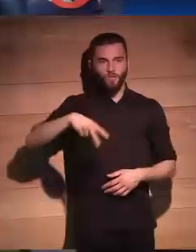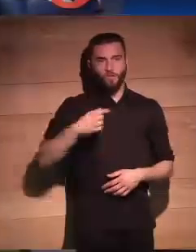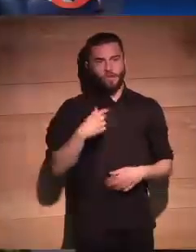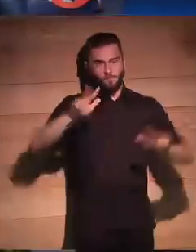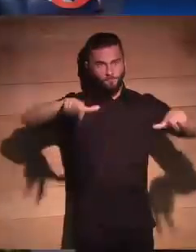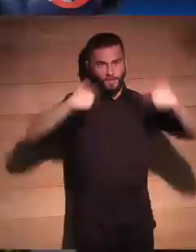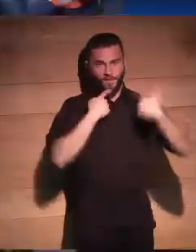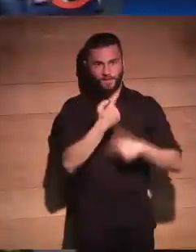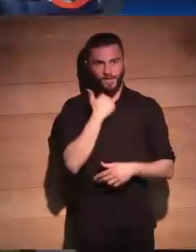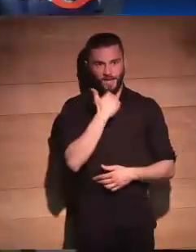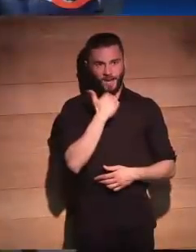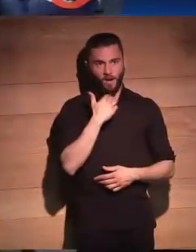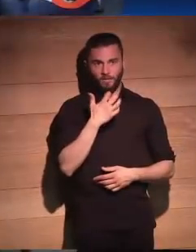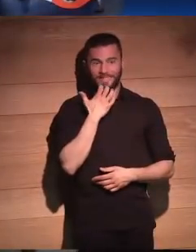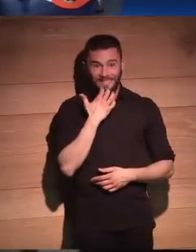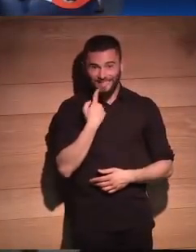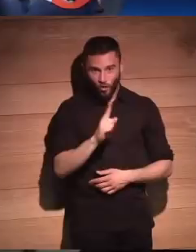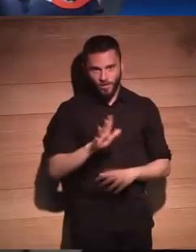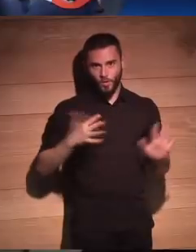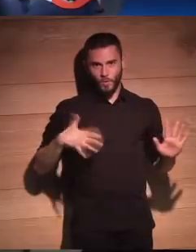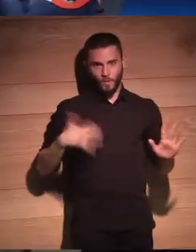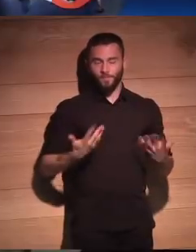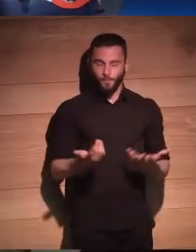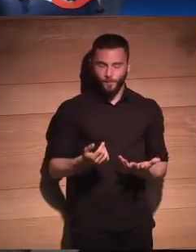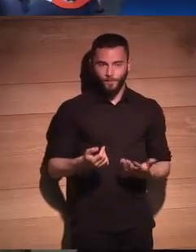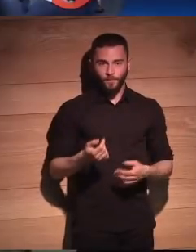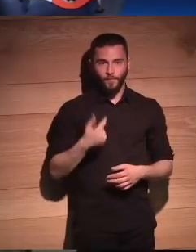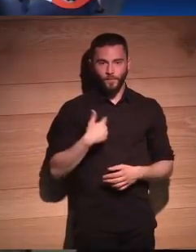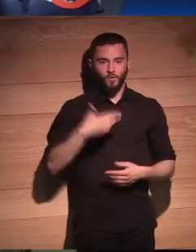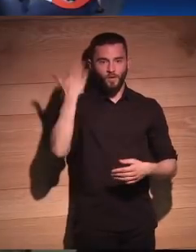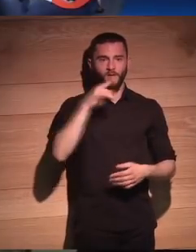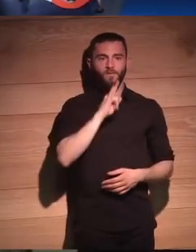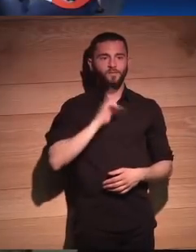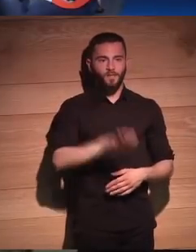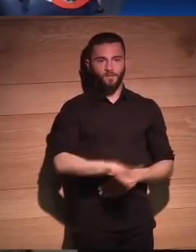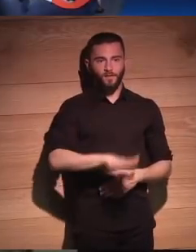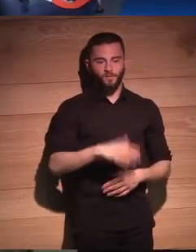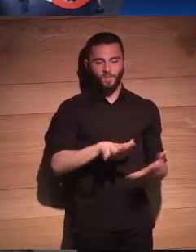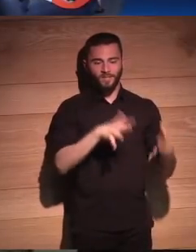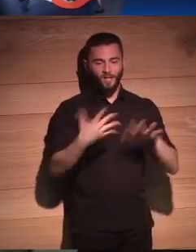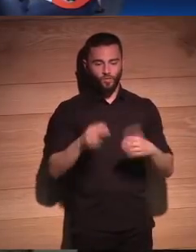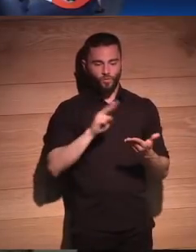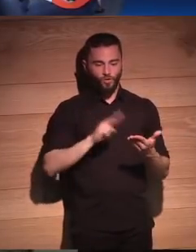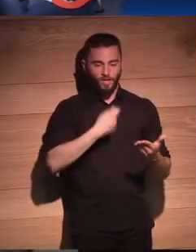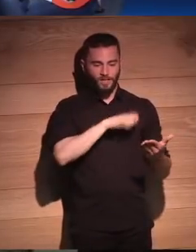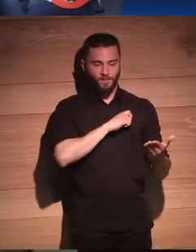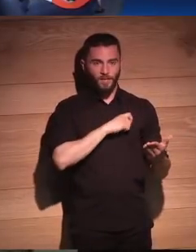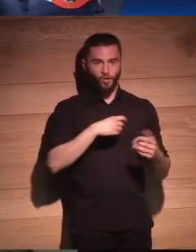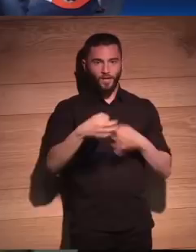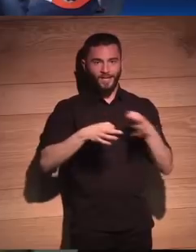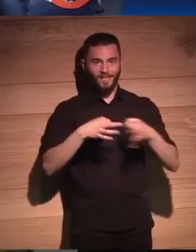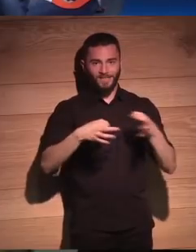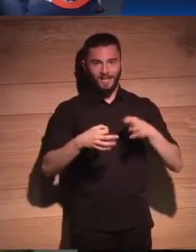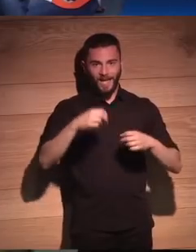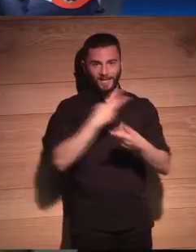reviento, porque es una duda mía infantil, ¿no? Es decir, yo por leer las traducciones en español, ¿no? Si recordáis la isla calavera